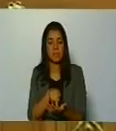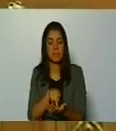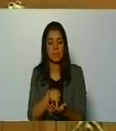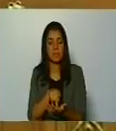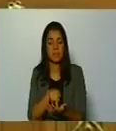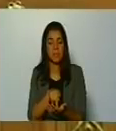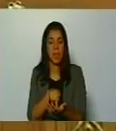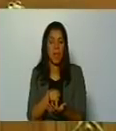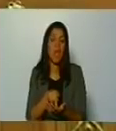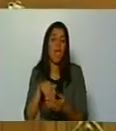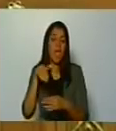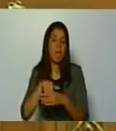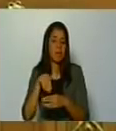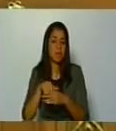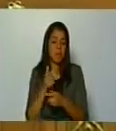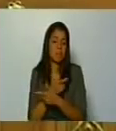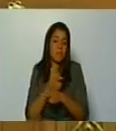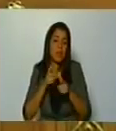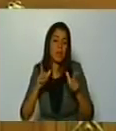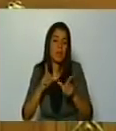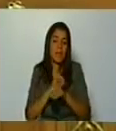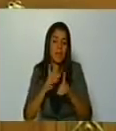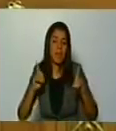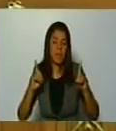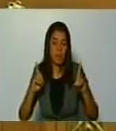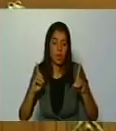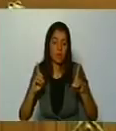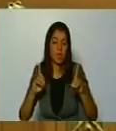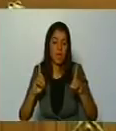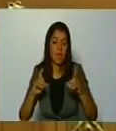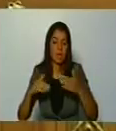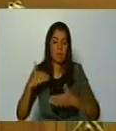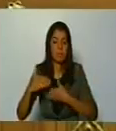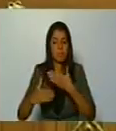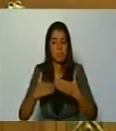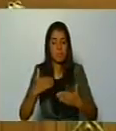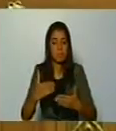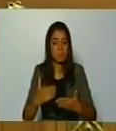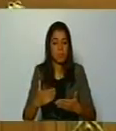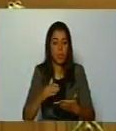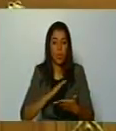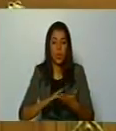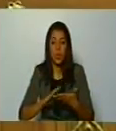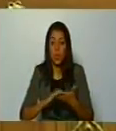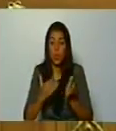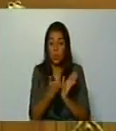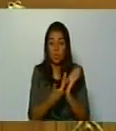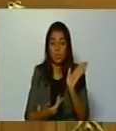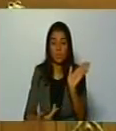libres y democráticas que finalmente generaron unos resultados.